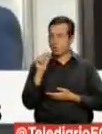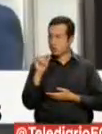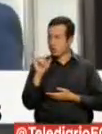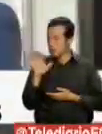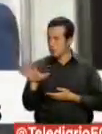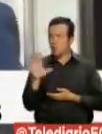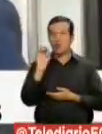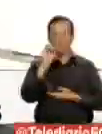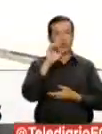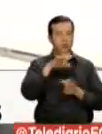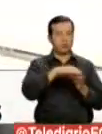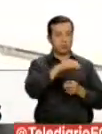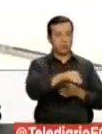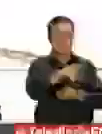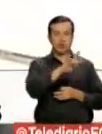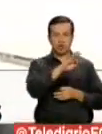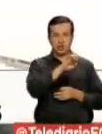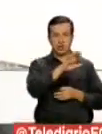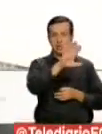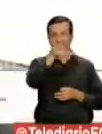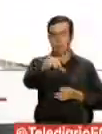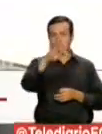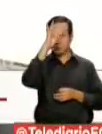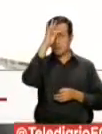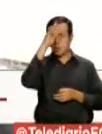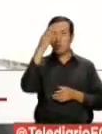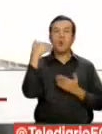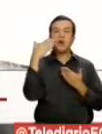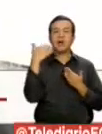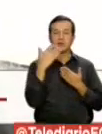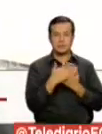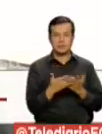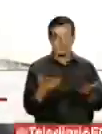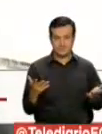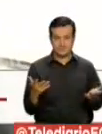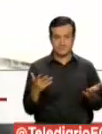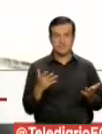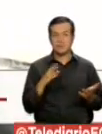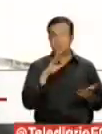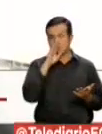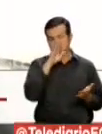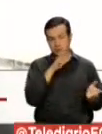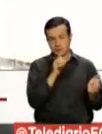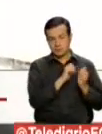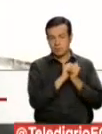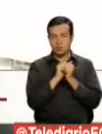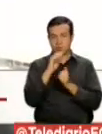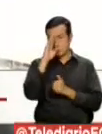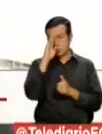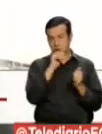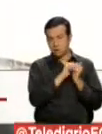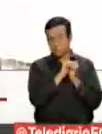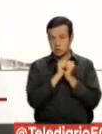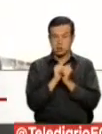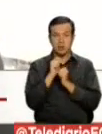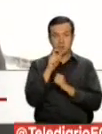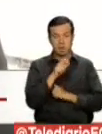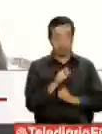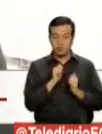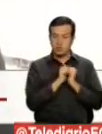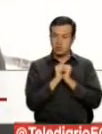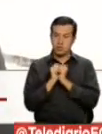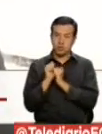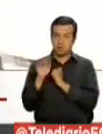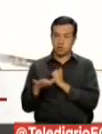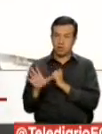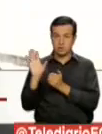al hospital de Guayaquil. Disponer el traslado con el respectivo acompañamiento de parte de la Policía Nacional de la víctima hasta